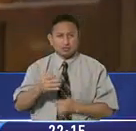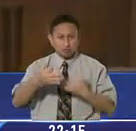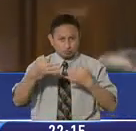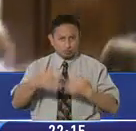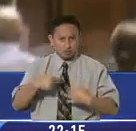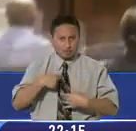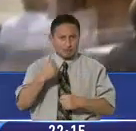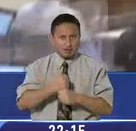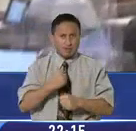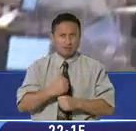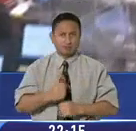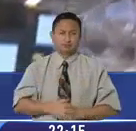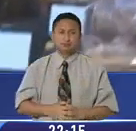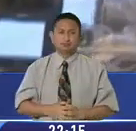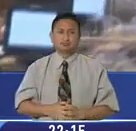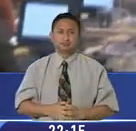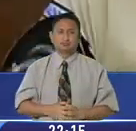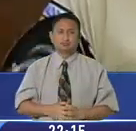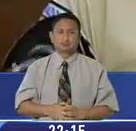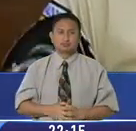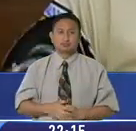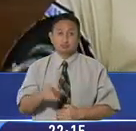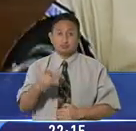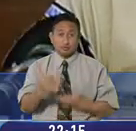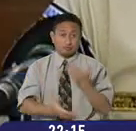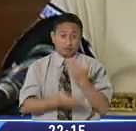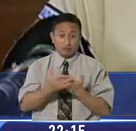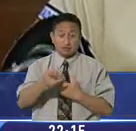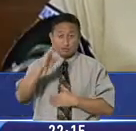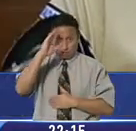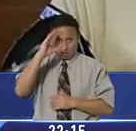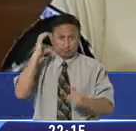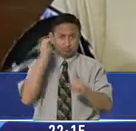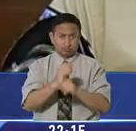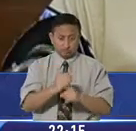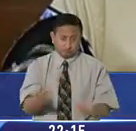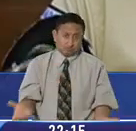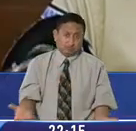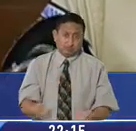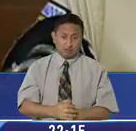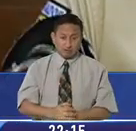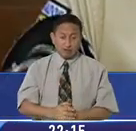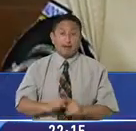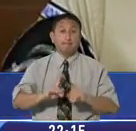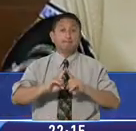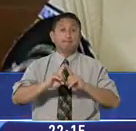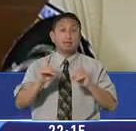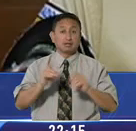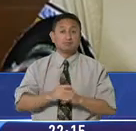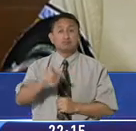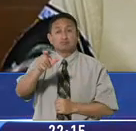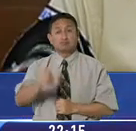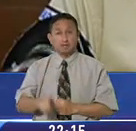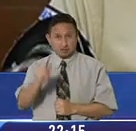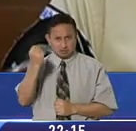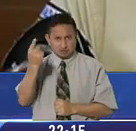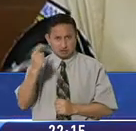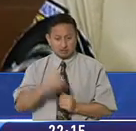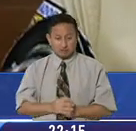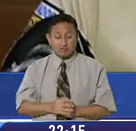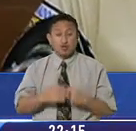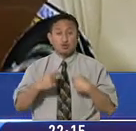el ejercicio de su deber. Es muy fácil criticar la labor de un policía. Y quiero que se entienda bien la ciudadanía, el